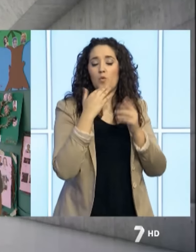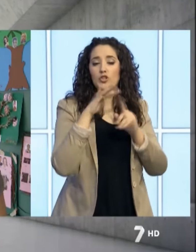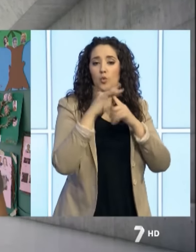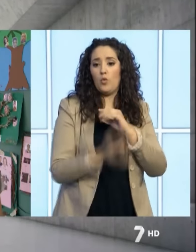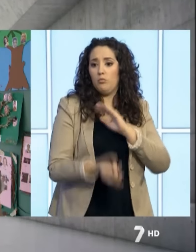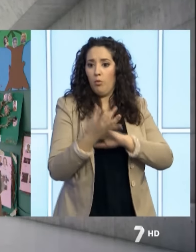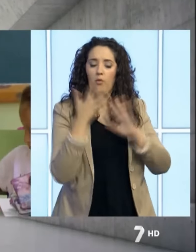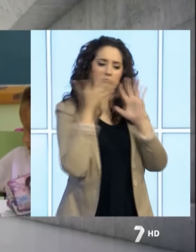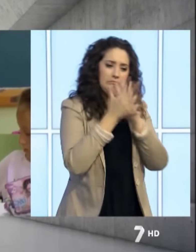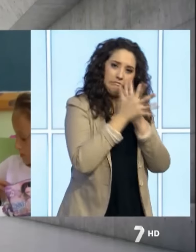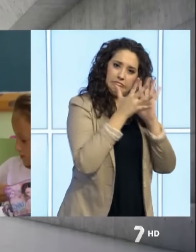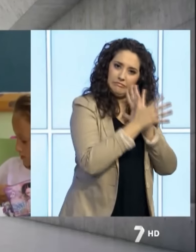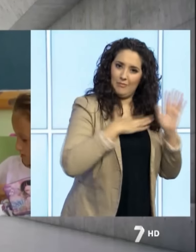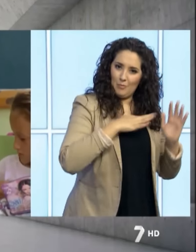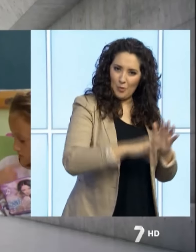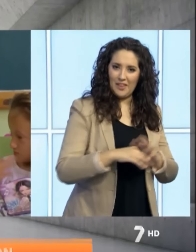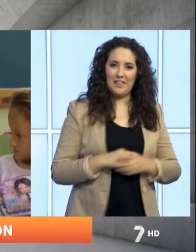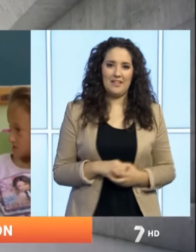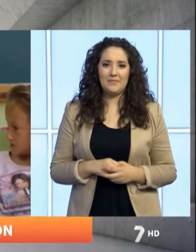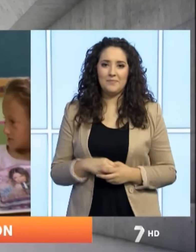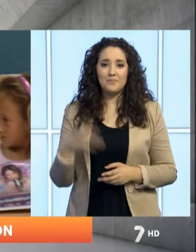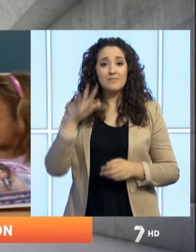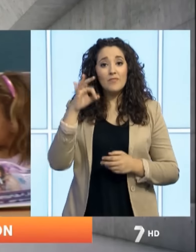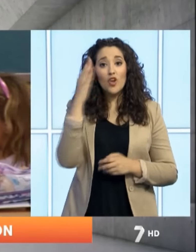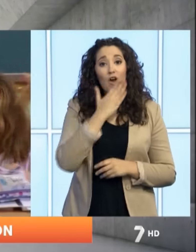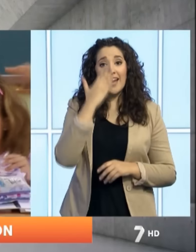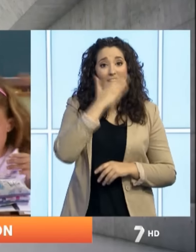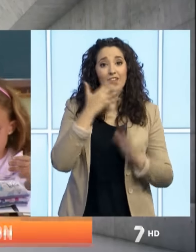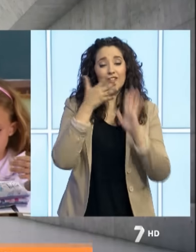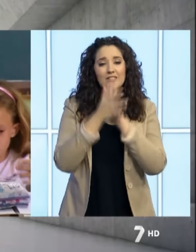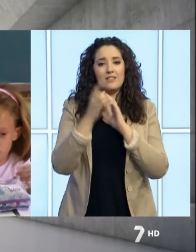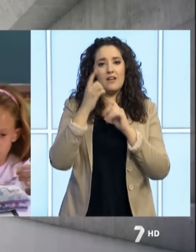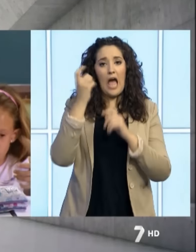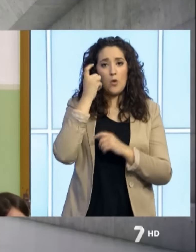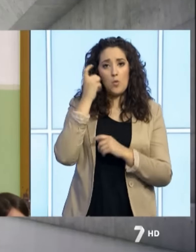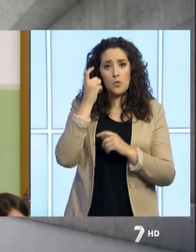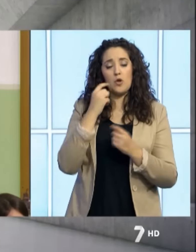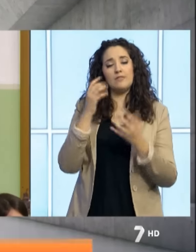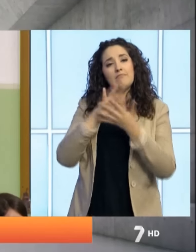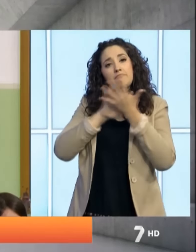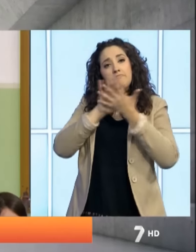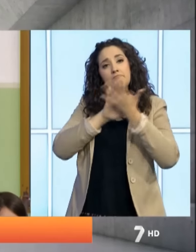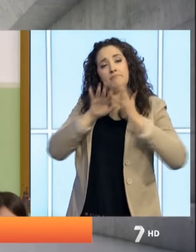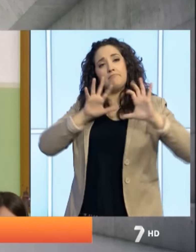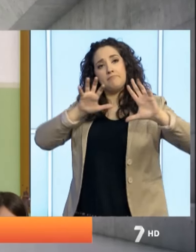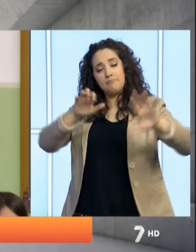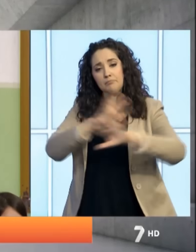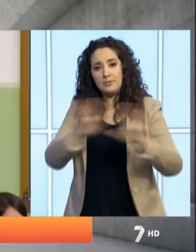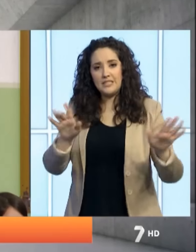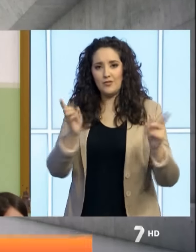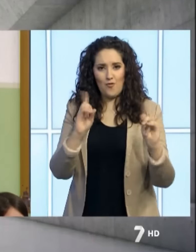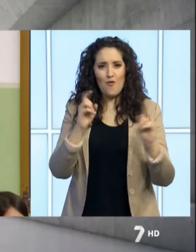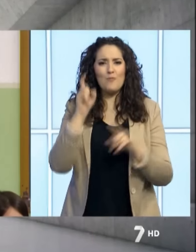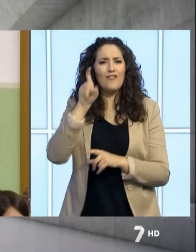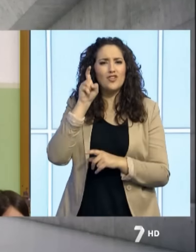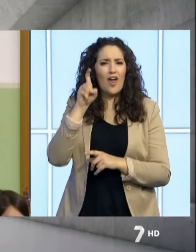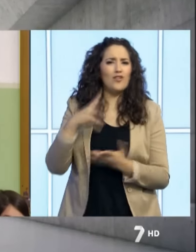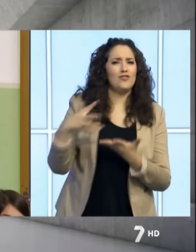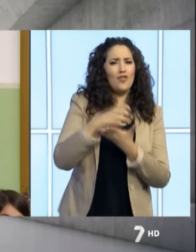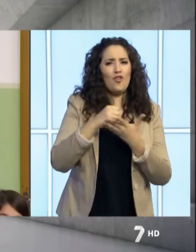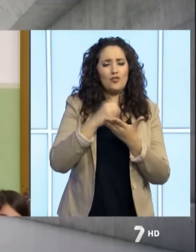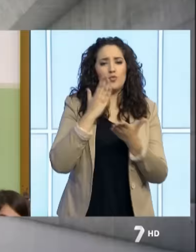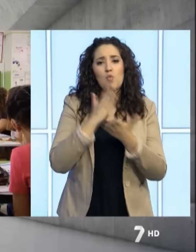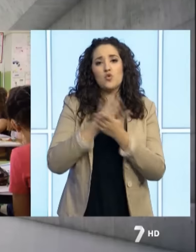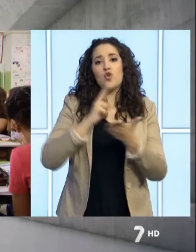ocurren dentro de una clase. Además, en este colegio no solo los alumnos aprenden lengua de signos. Todo el profesorado ha hecho cursos de